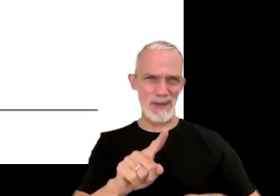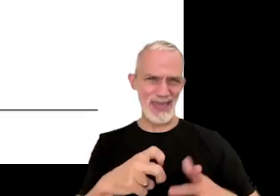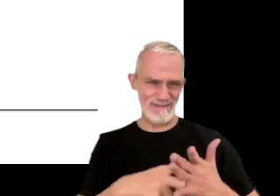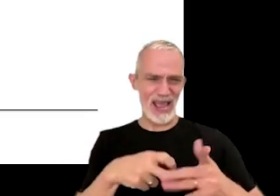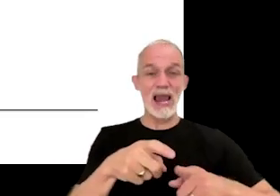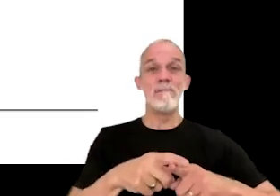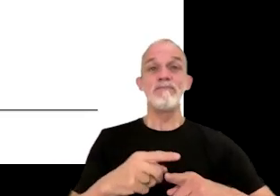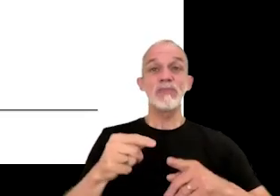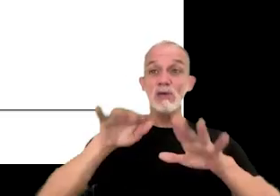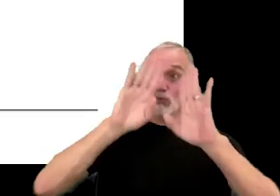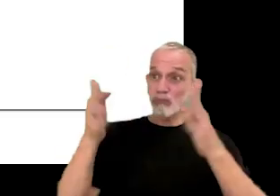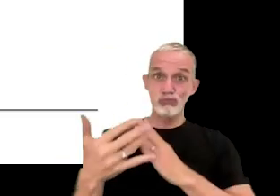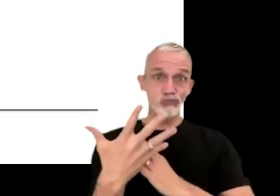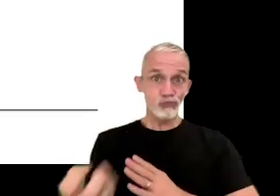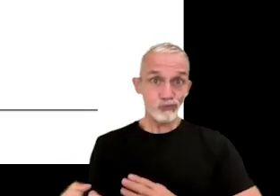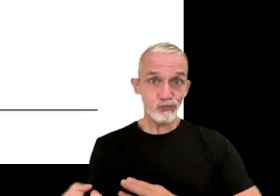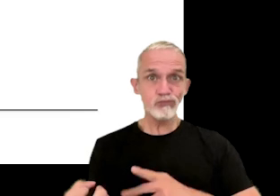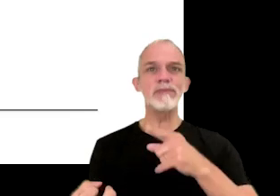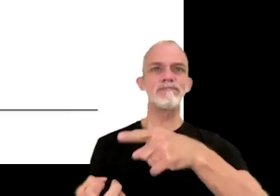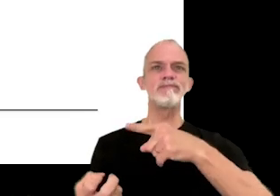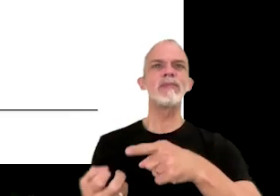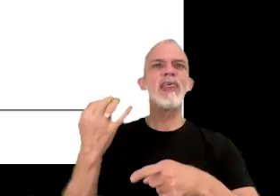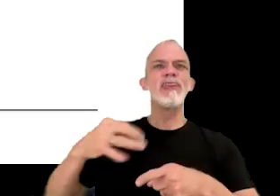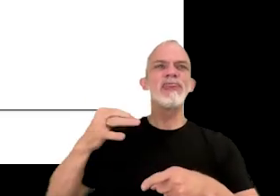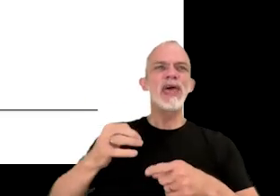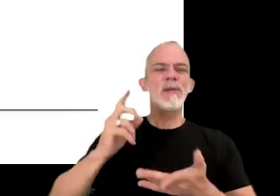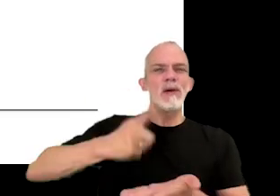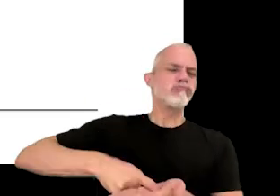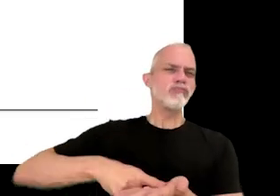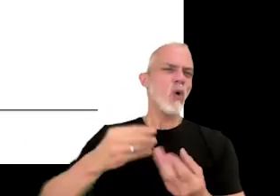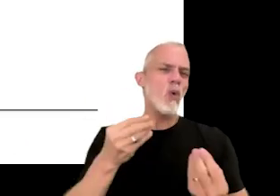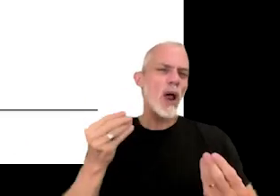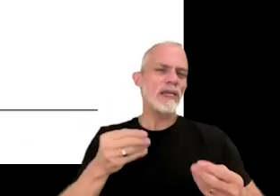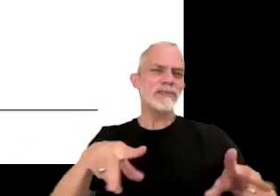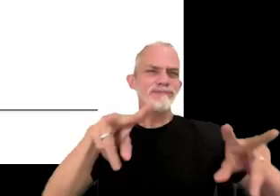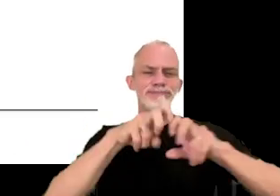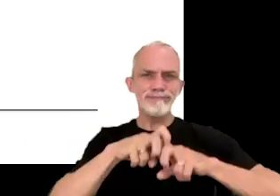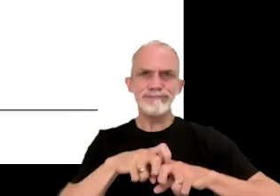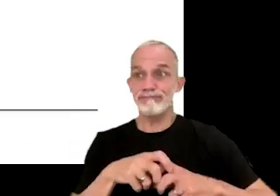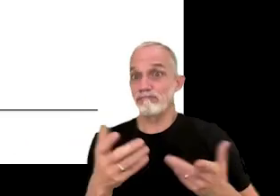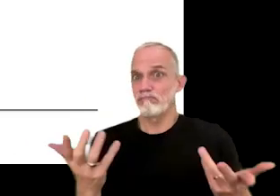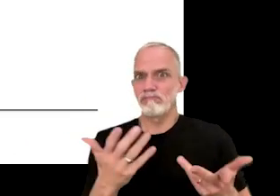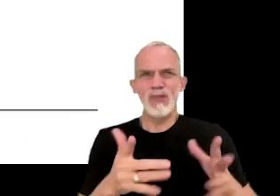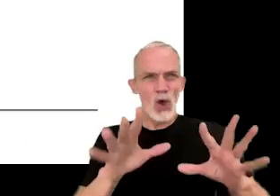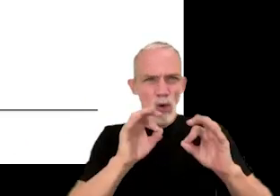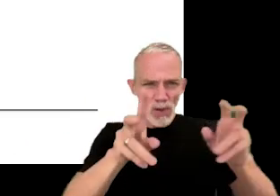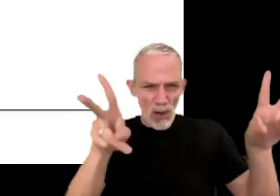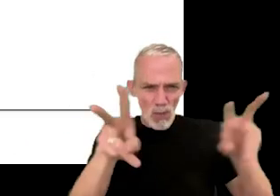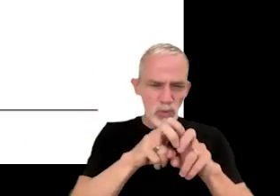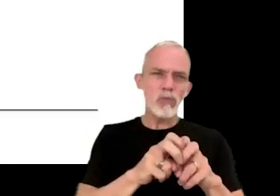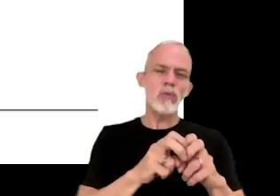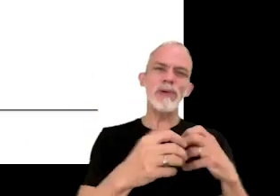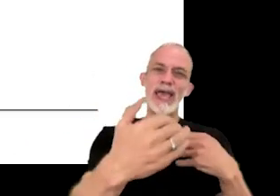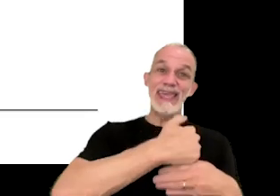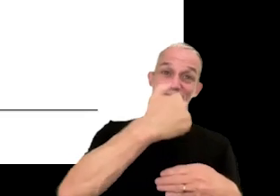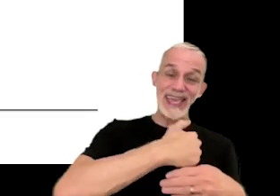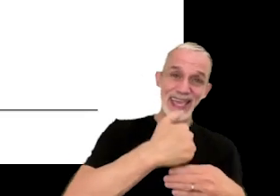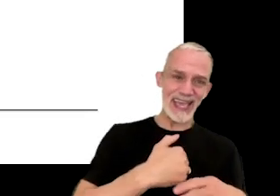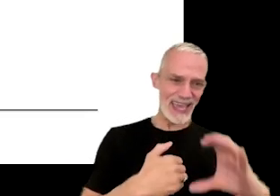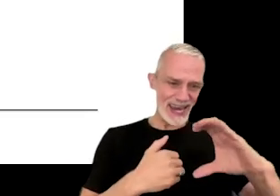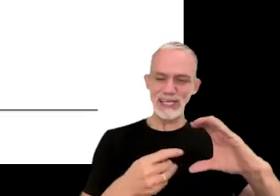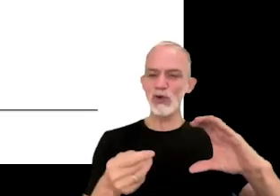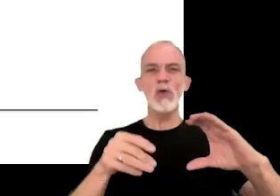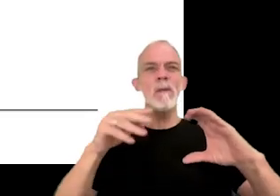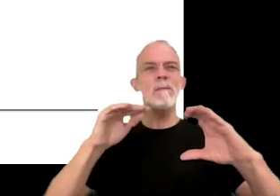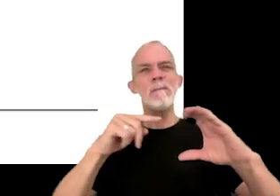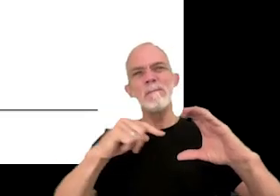de retención va a determinar cuál es la renta neta, ingresos brutos menos